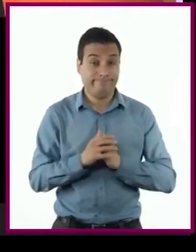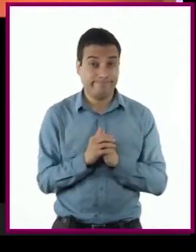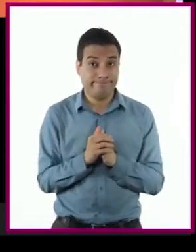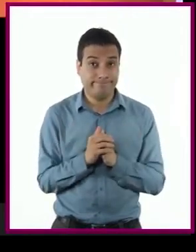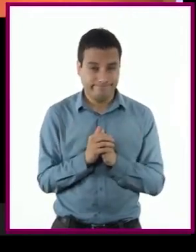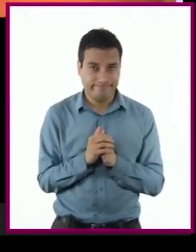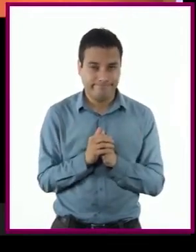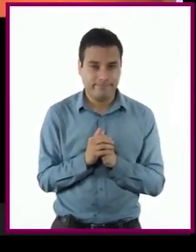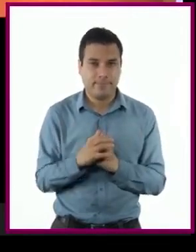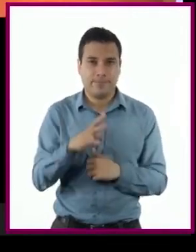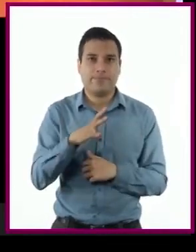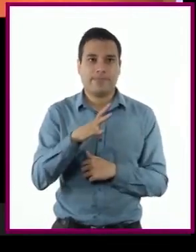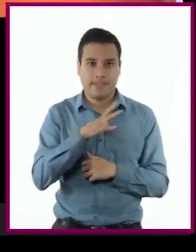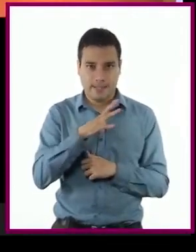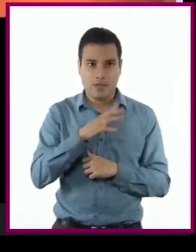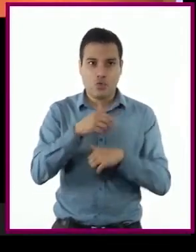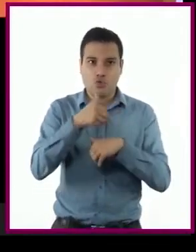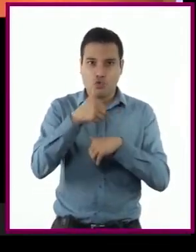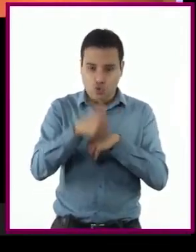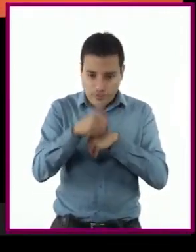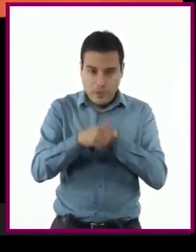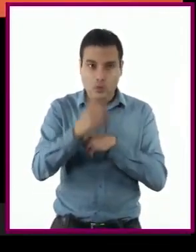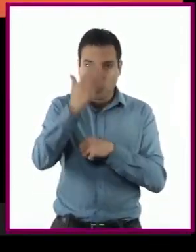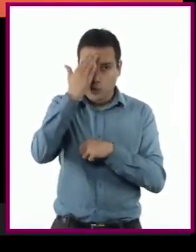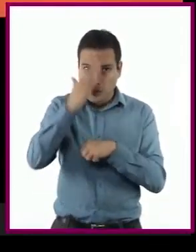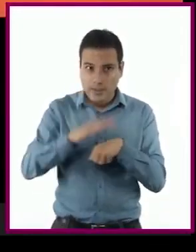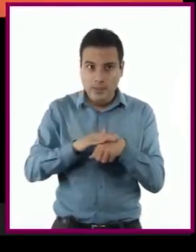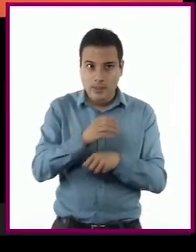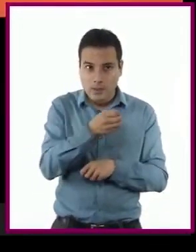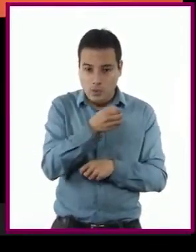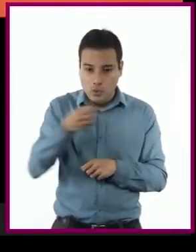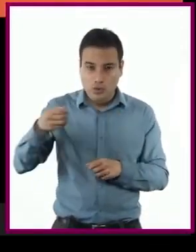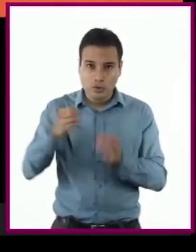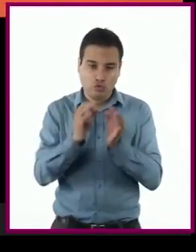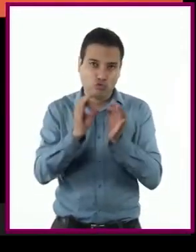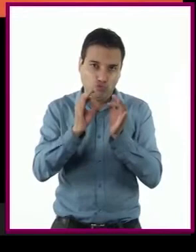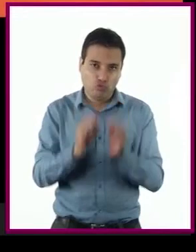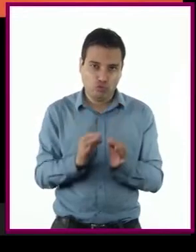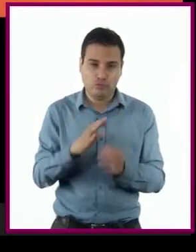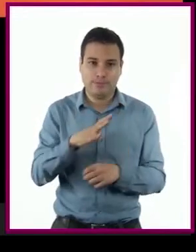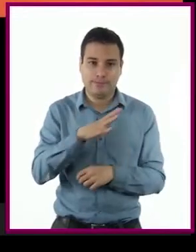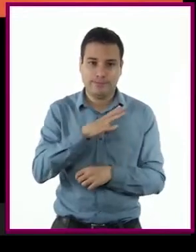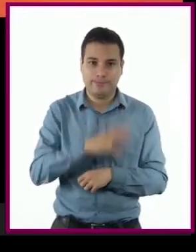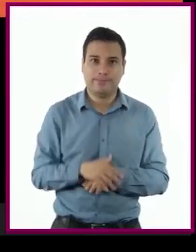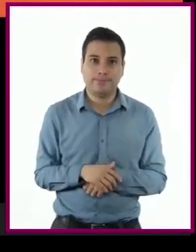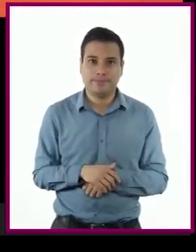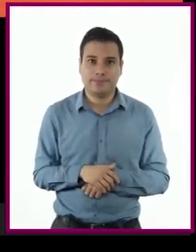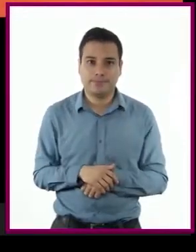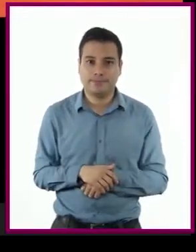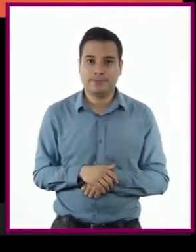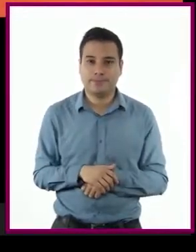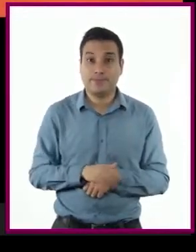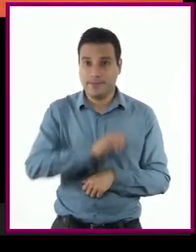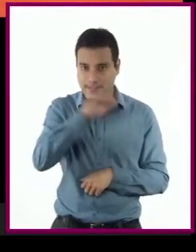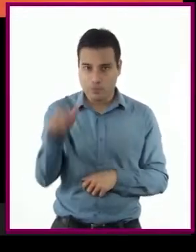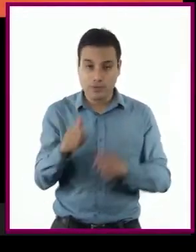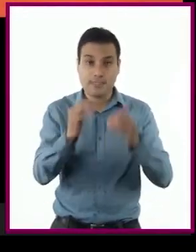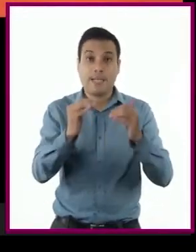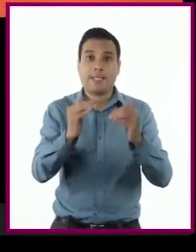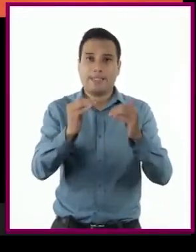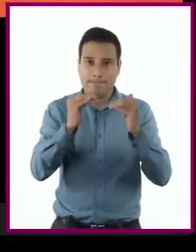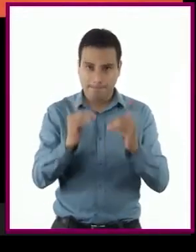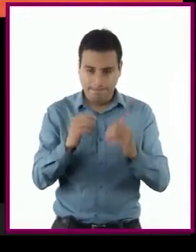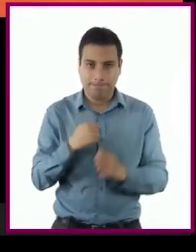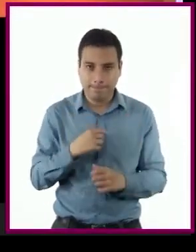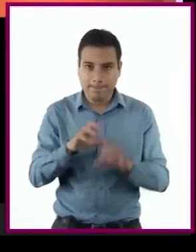posición o dirección de memoria en la que se encontraba almacenada y la dirección de la siguiente